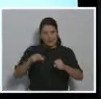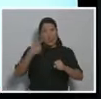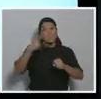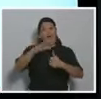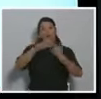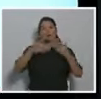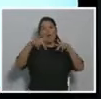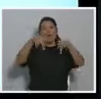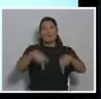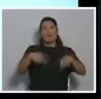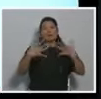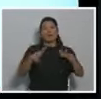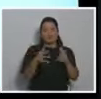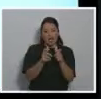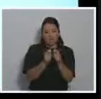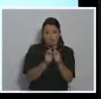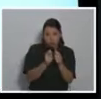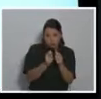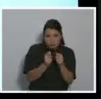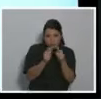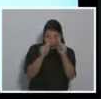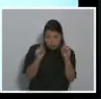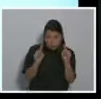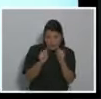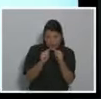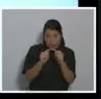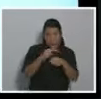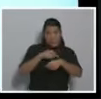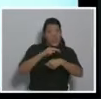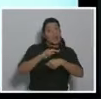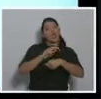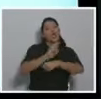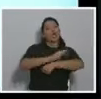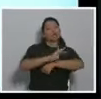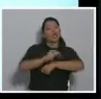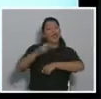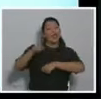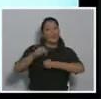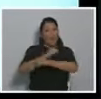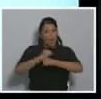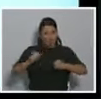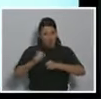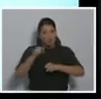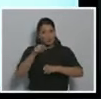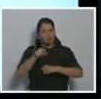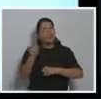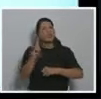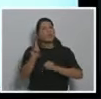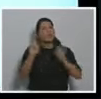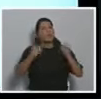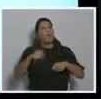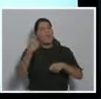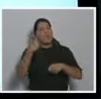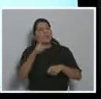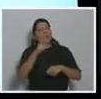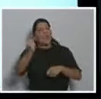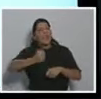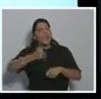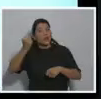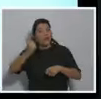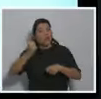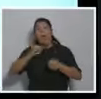sus fracciones del Gordo. Usted puede ver la lista de ganadores. ¿A dónde? Bueno, en el Facebook, en la página